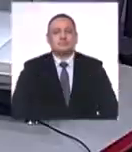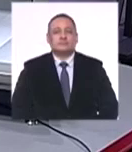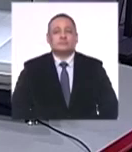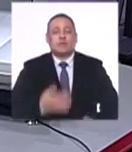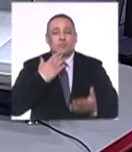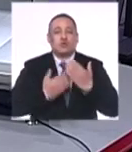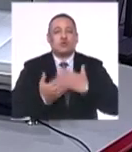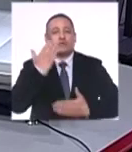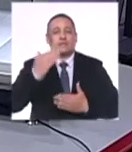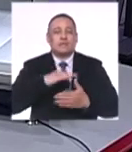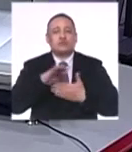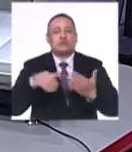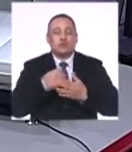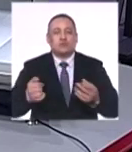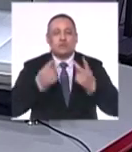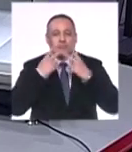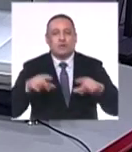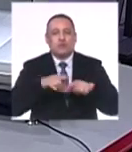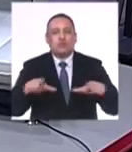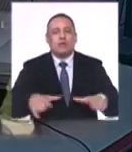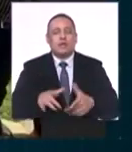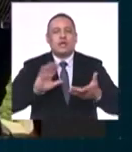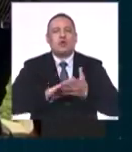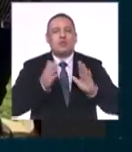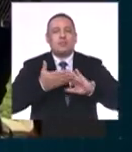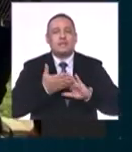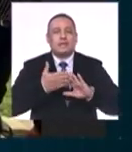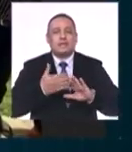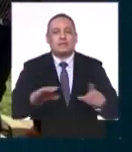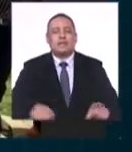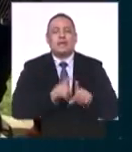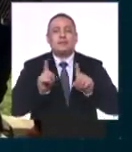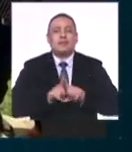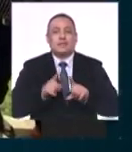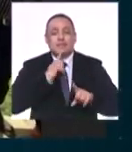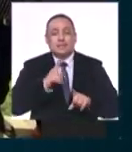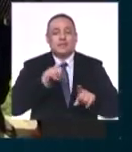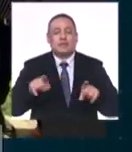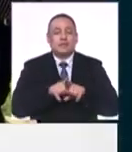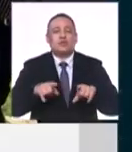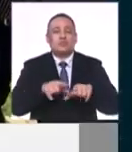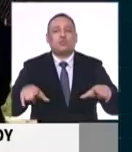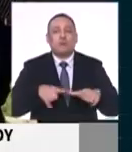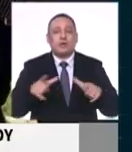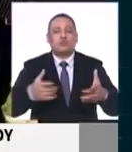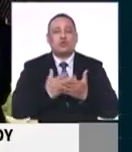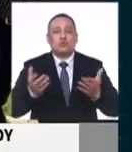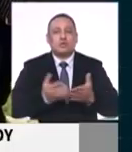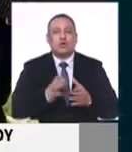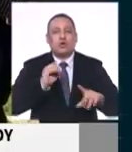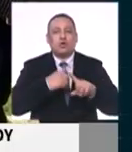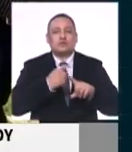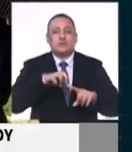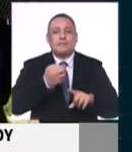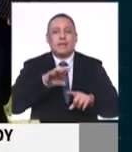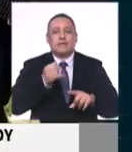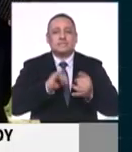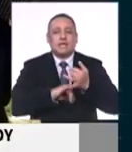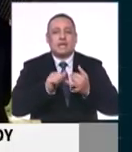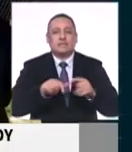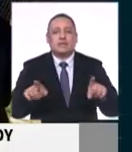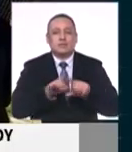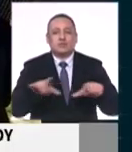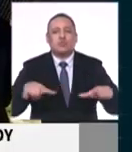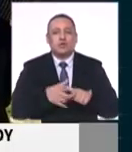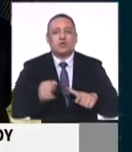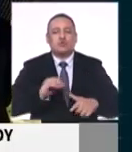días a todos. Me encuentro aquí en la comunidad campesina de Ancash, específicamente en el lugar de Oxapachán. Esto pertenece al